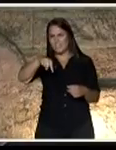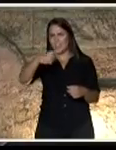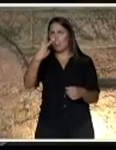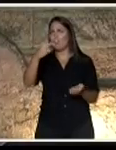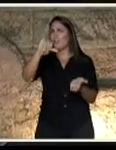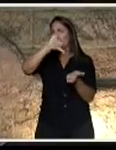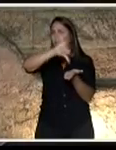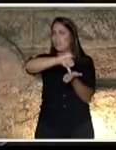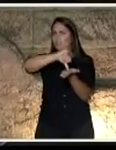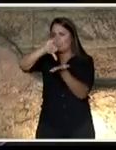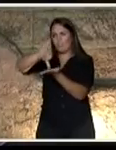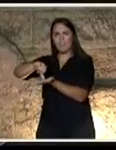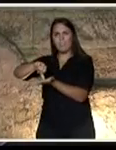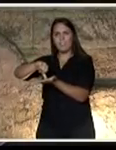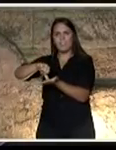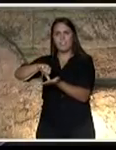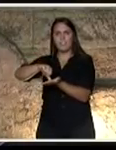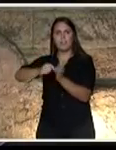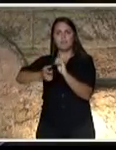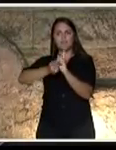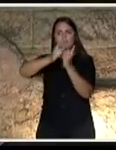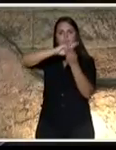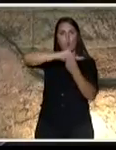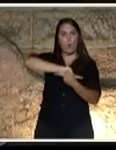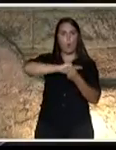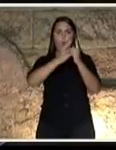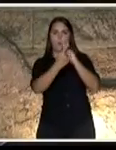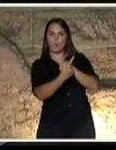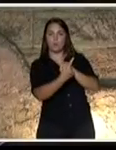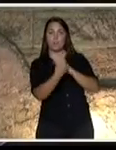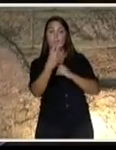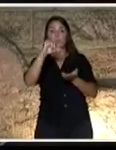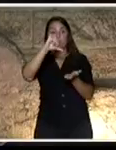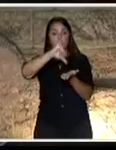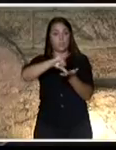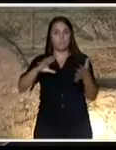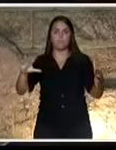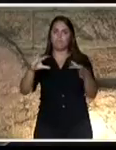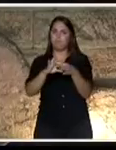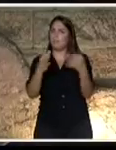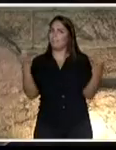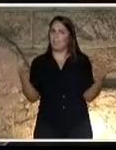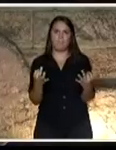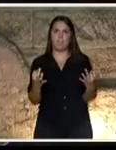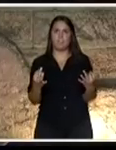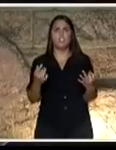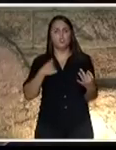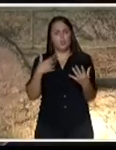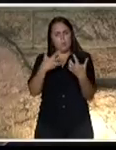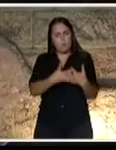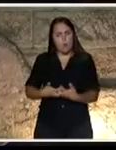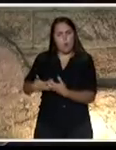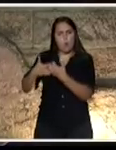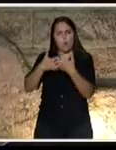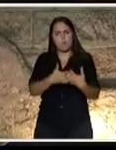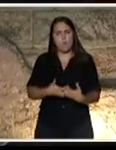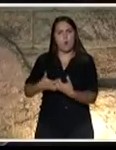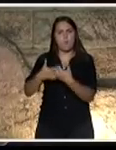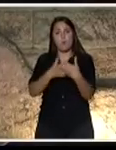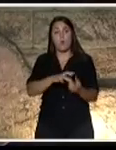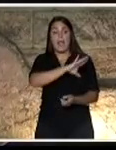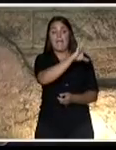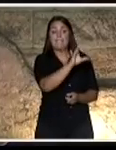que se querían, que se cambiaban? Esas dos ciudades se tienen que hermanar. No pararé hasta ver allá en